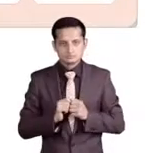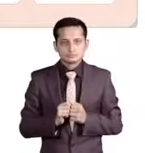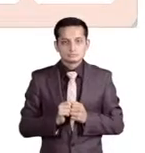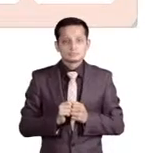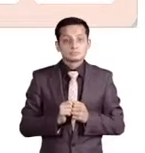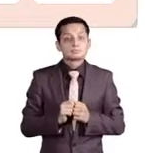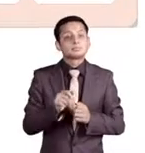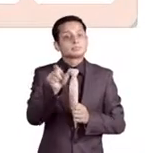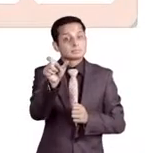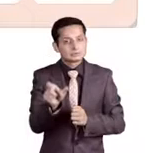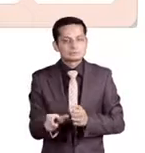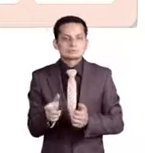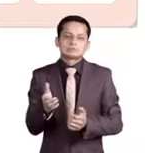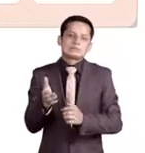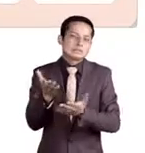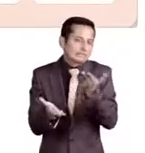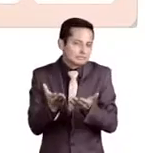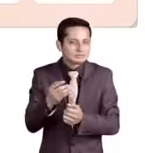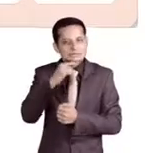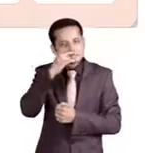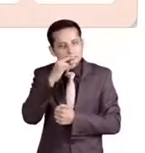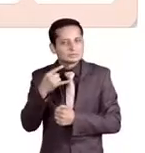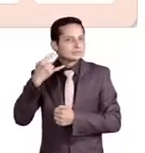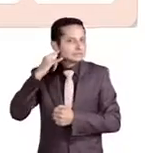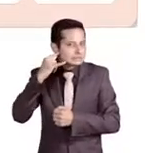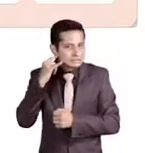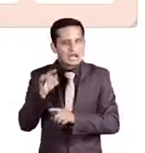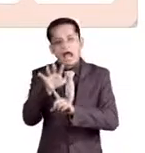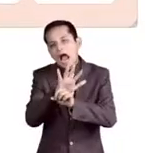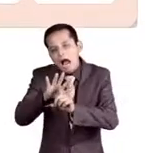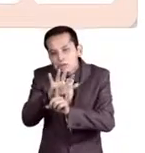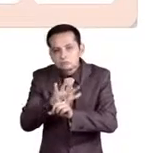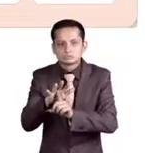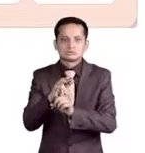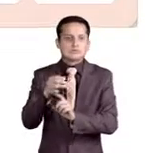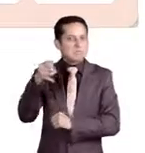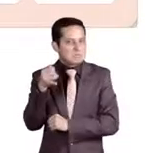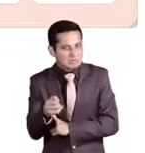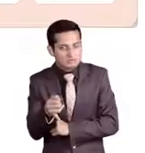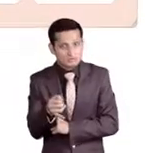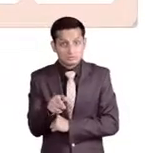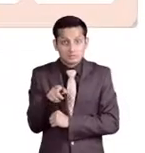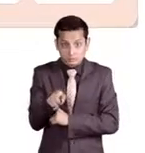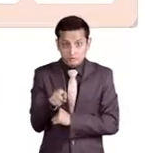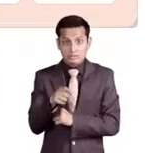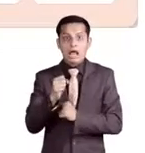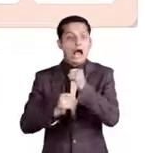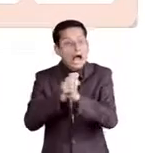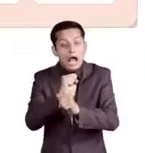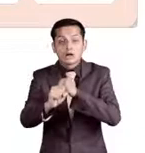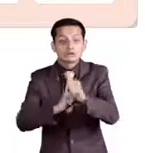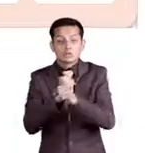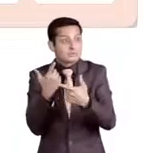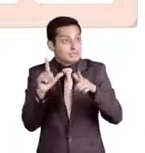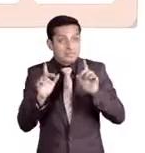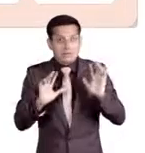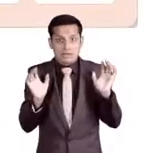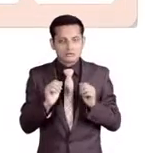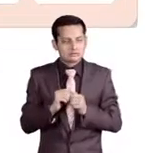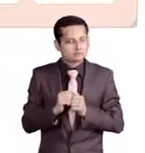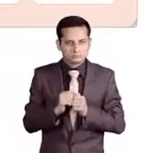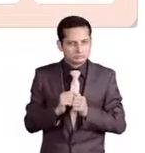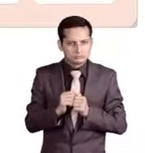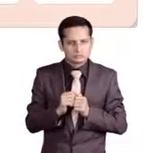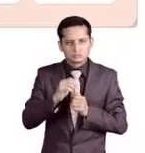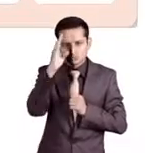Referéndum Pregunta 4. ¿Está usted de acuerdo con enmendar la Constitución de la República del Ecuador para que nunca prescriban los